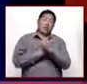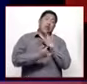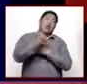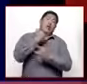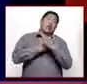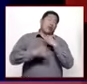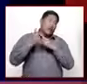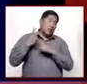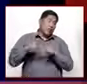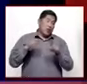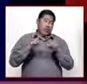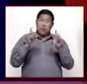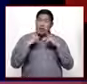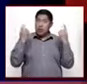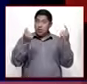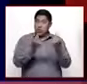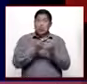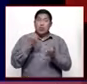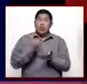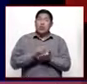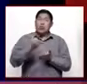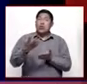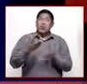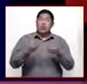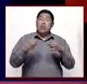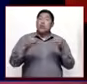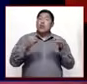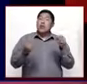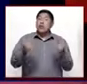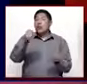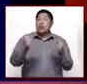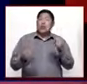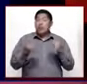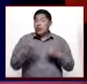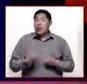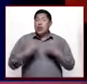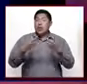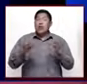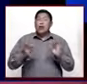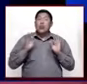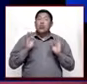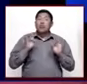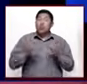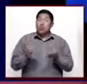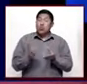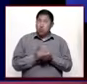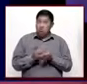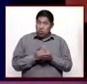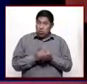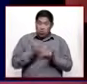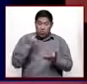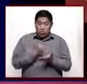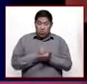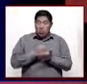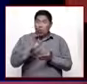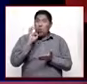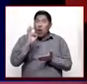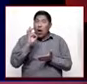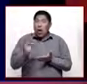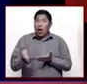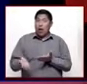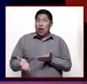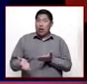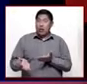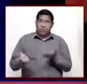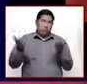diferentes departamentos. Por la compra y venta de vehículos, entregan documentación original, emisión de documentos RUAT